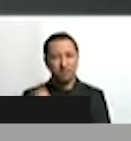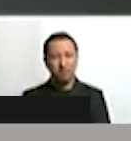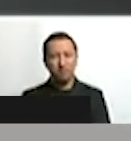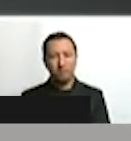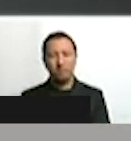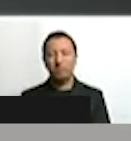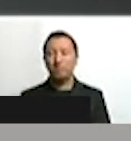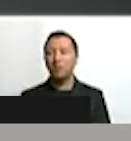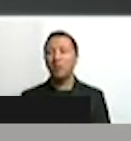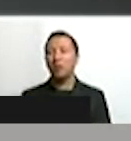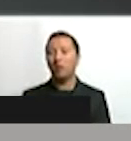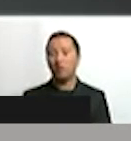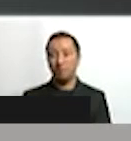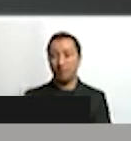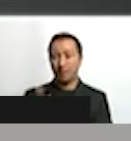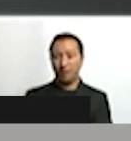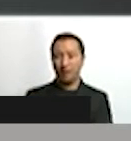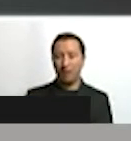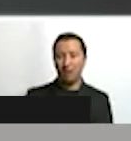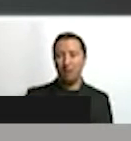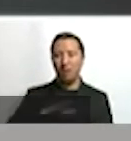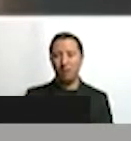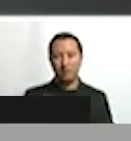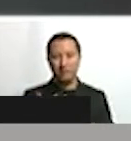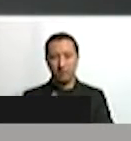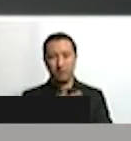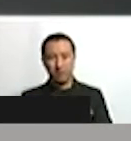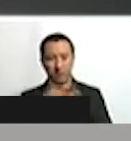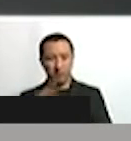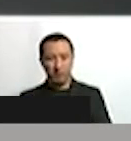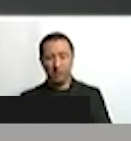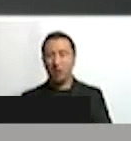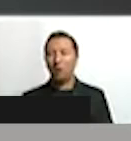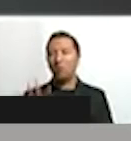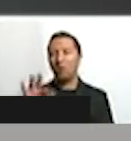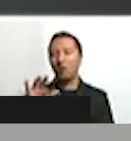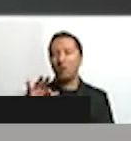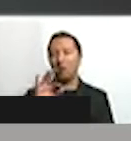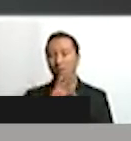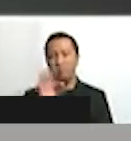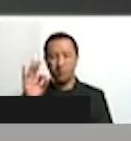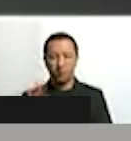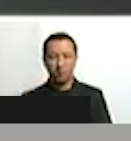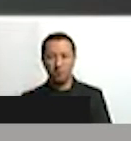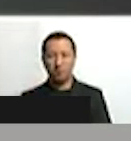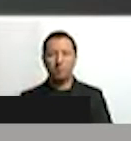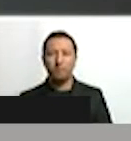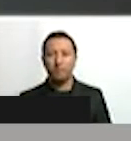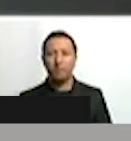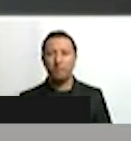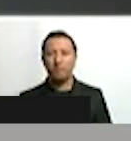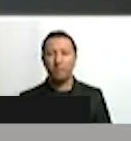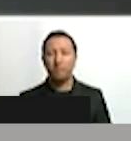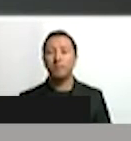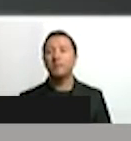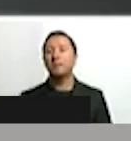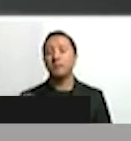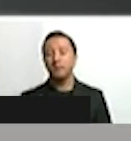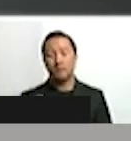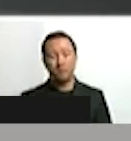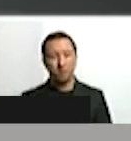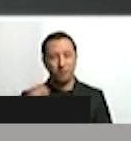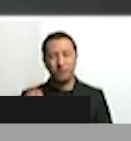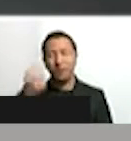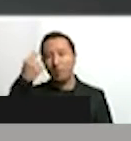de 40% de ocupación hospitalaria a nivel estatal. Tenemos que ir reduciéndolo